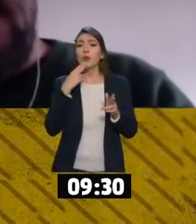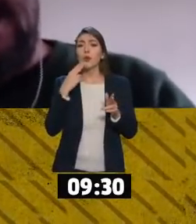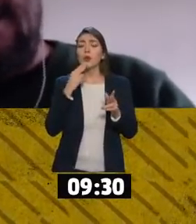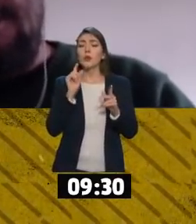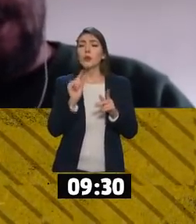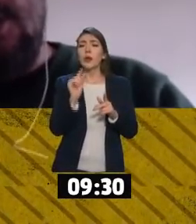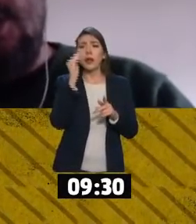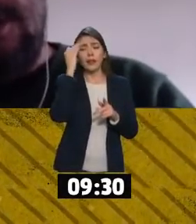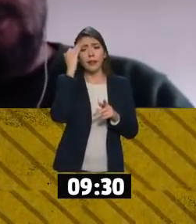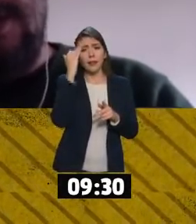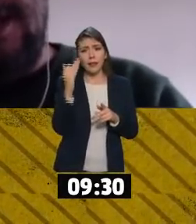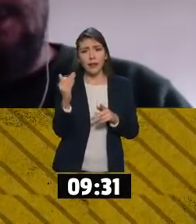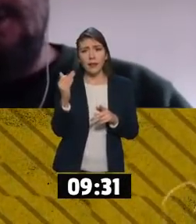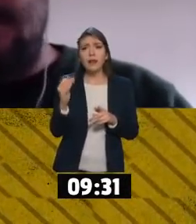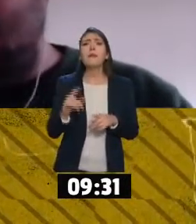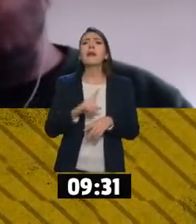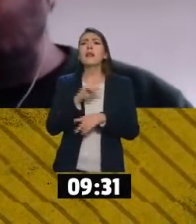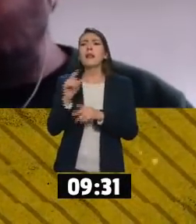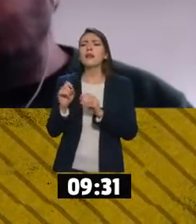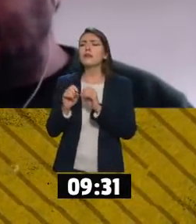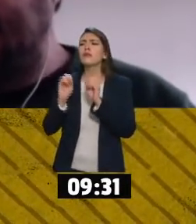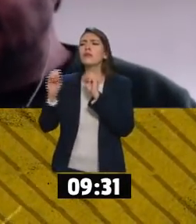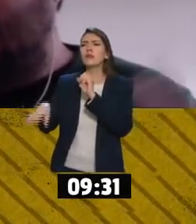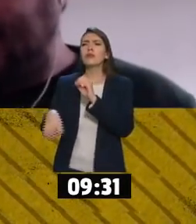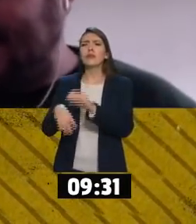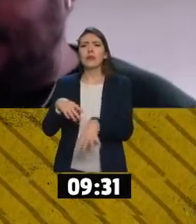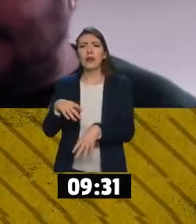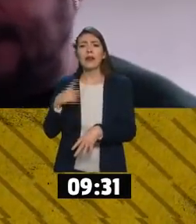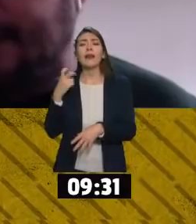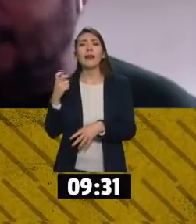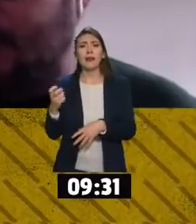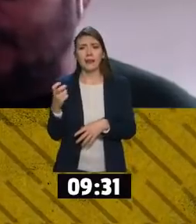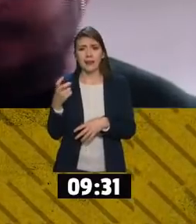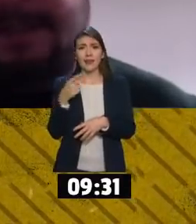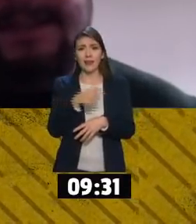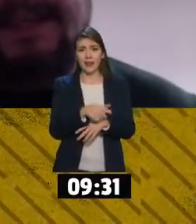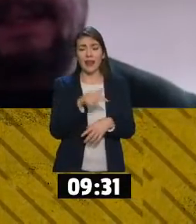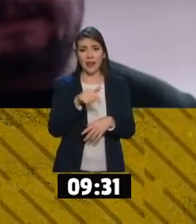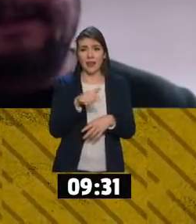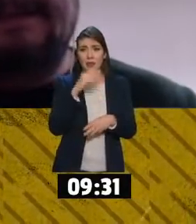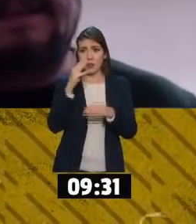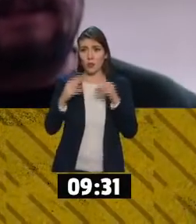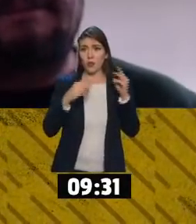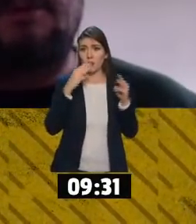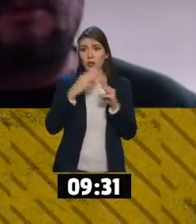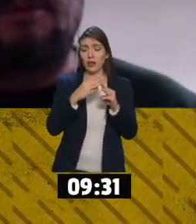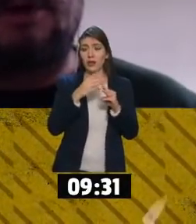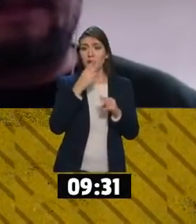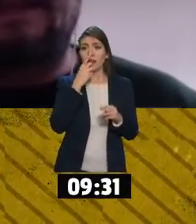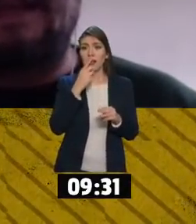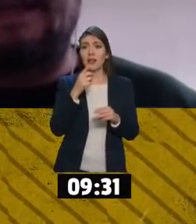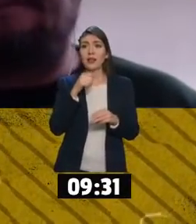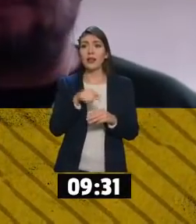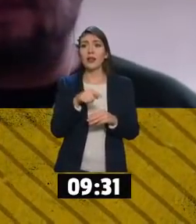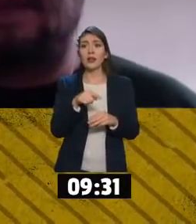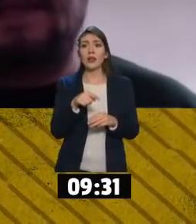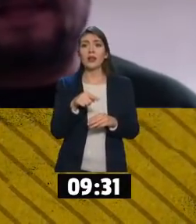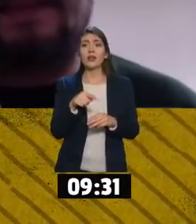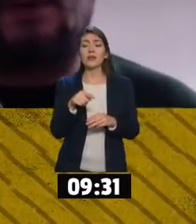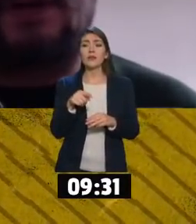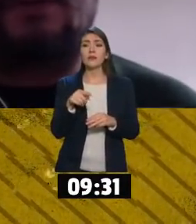con la ropa y todo lo asociado. Entonces es una industria, por ejemplo, que en el mundo se dice que se le puede